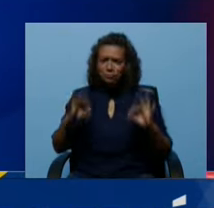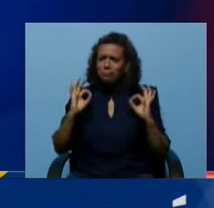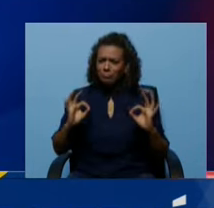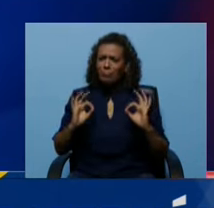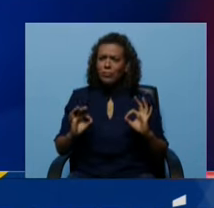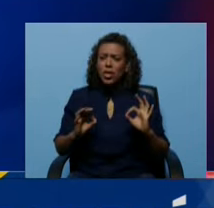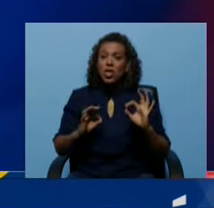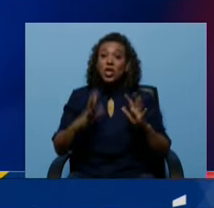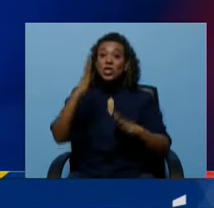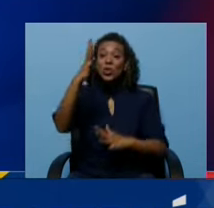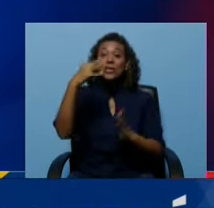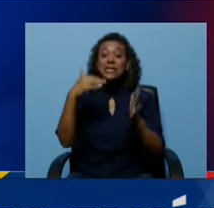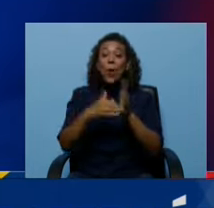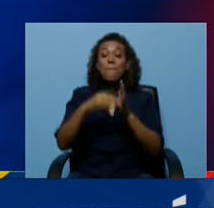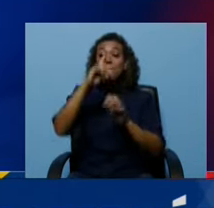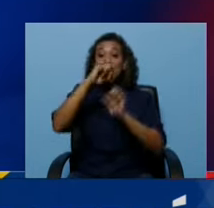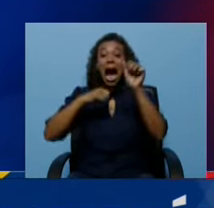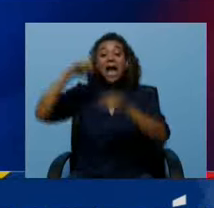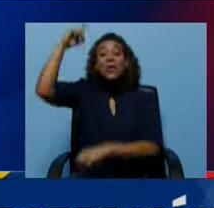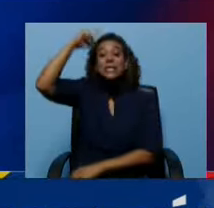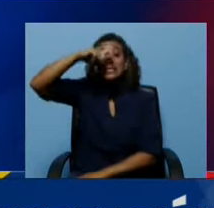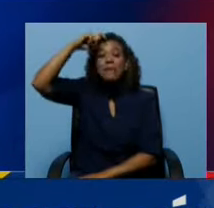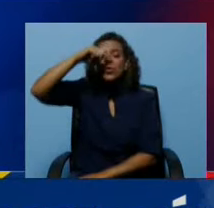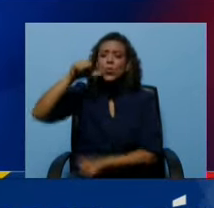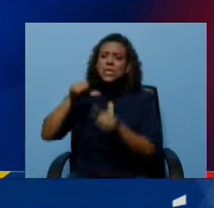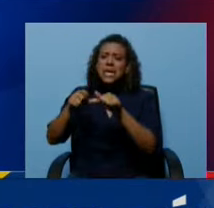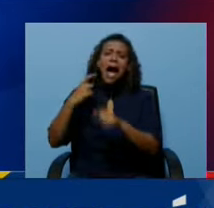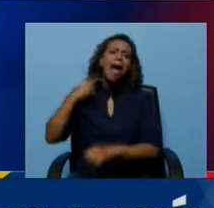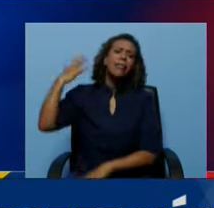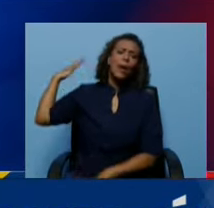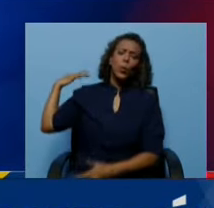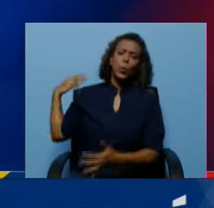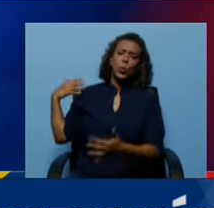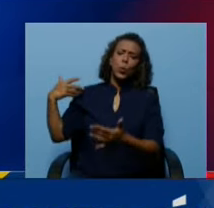Son 5.000 años de sabiduría continua,